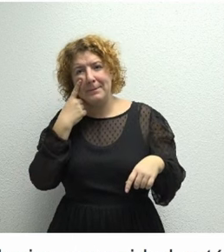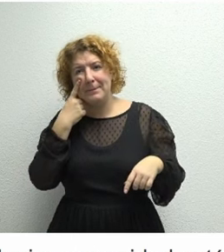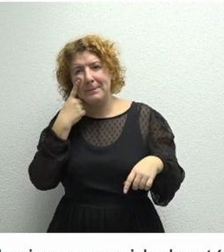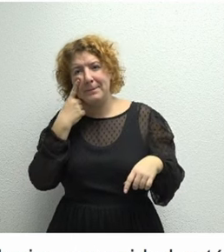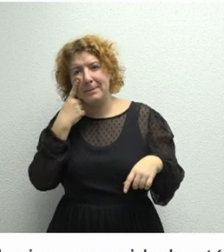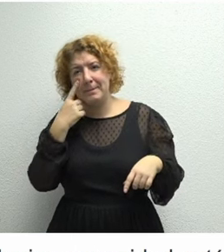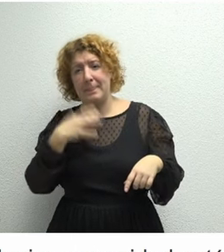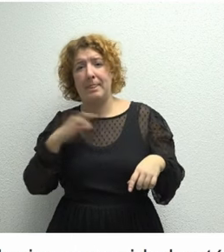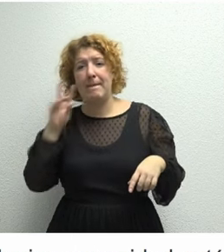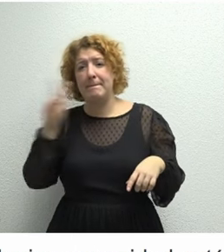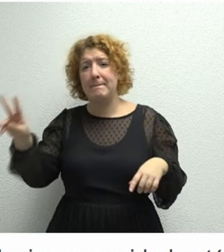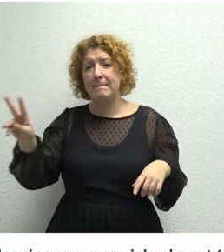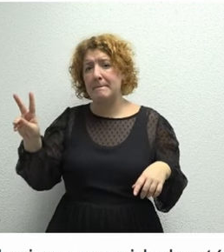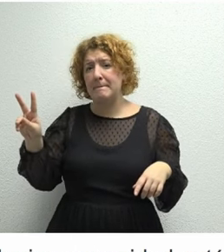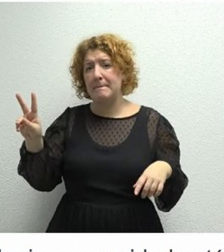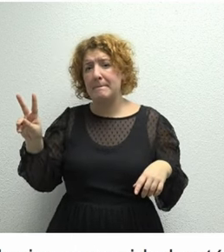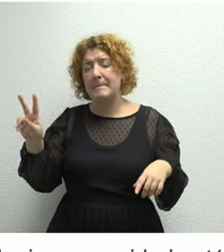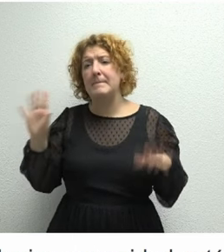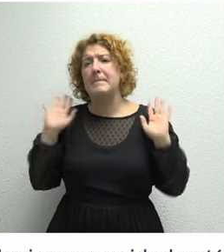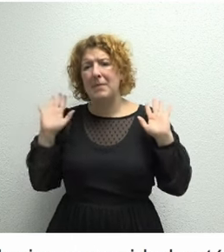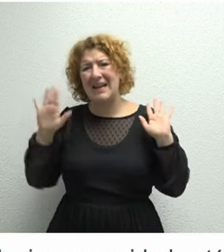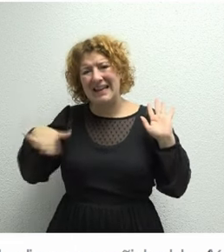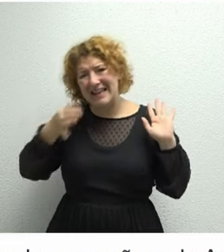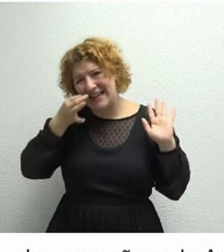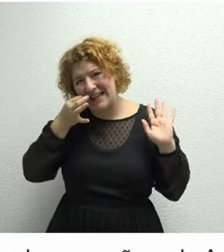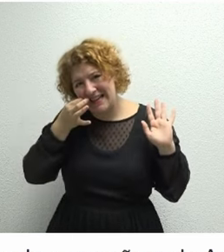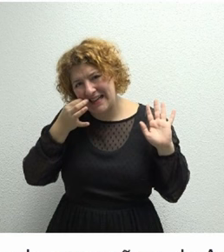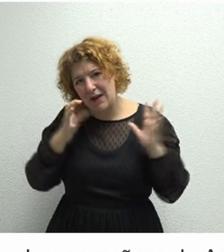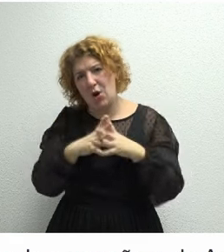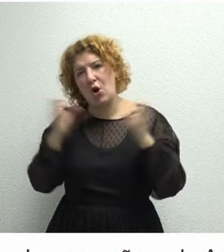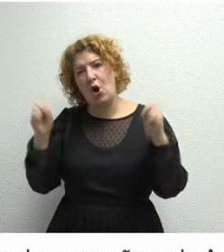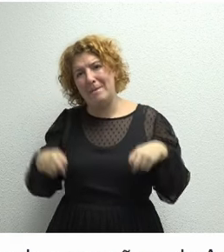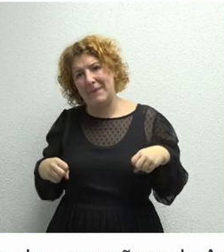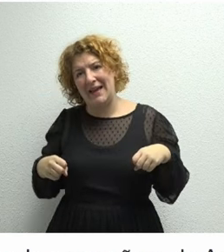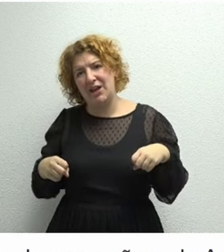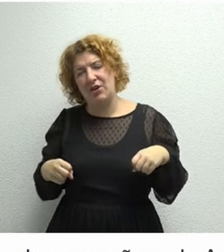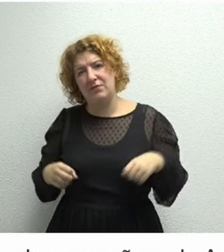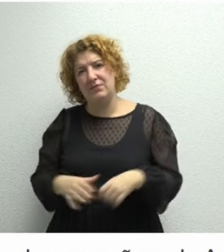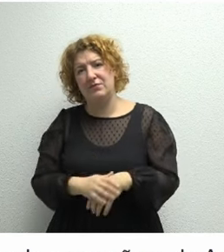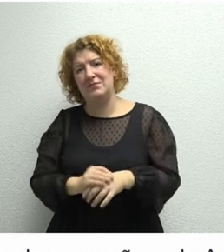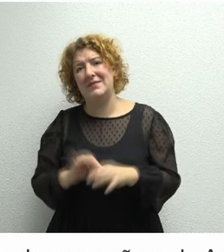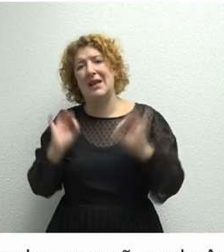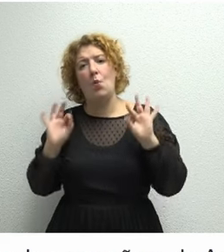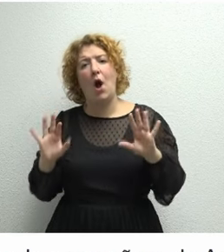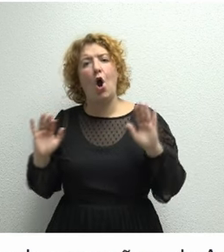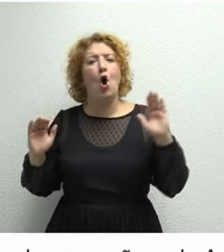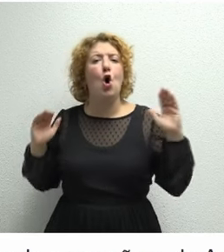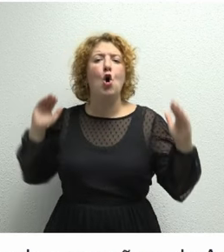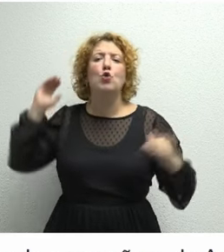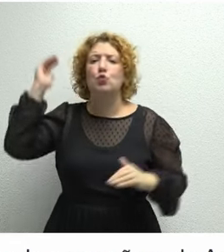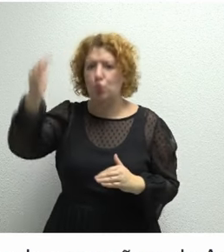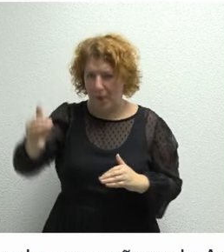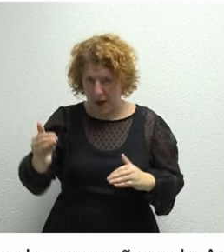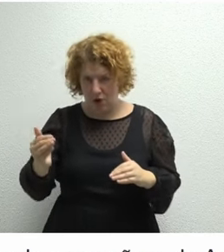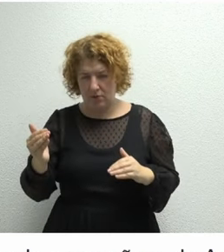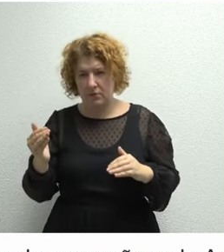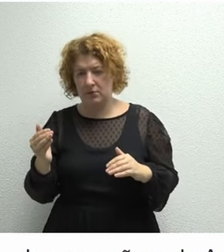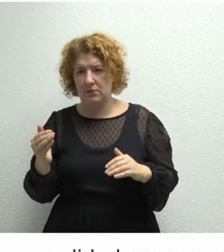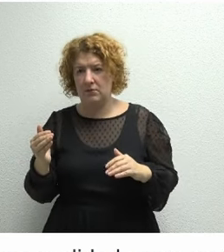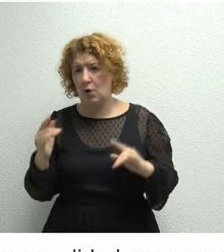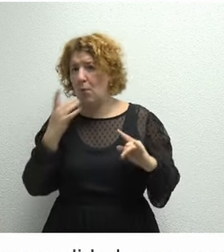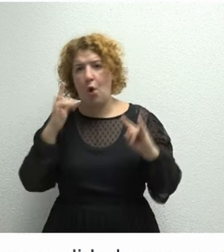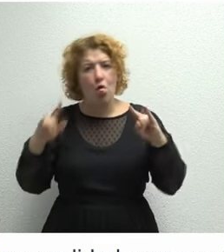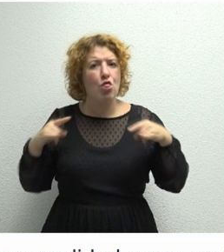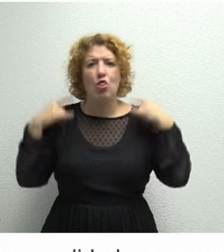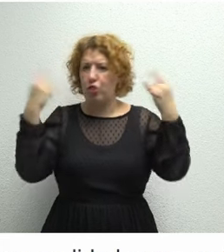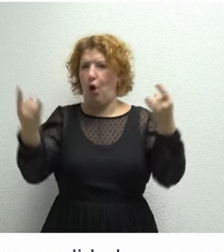apreciar bien pero la realidad es que necesitamos un convenio igual o superior mucho Casi casi llegando al doble